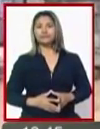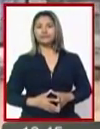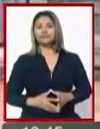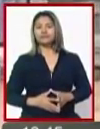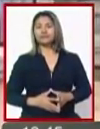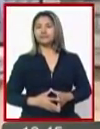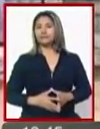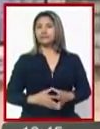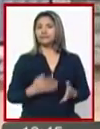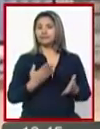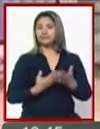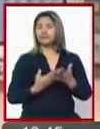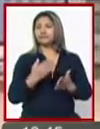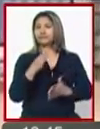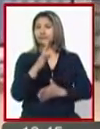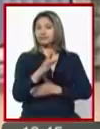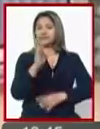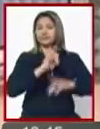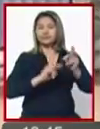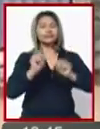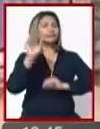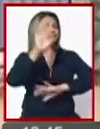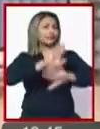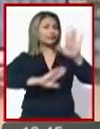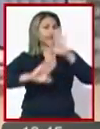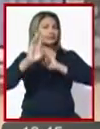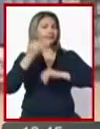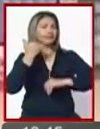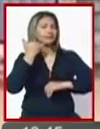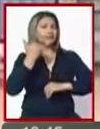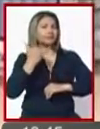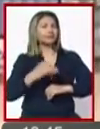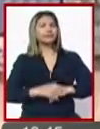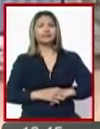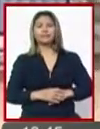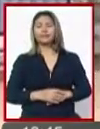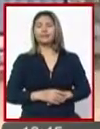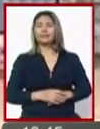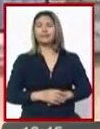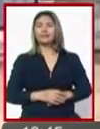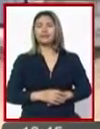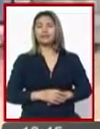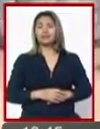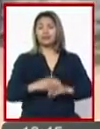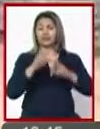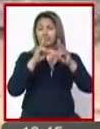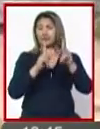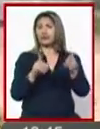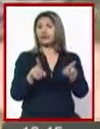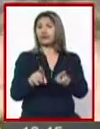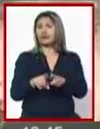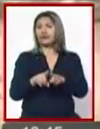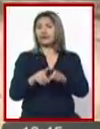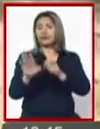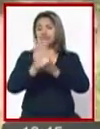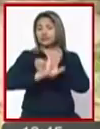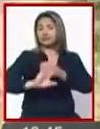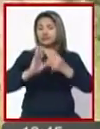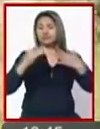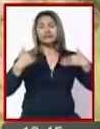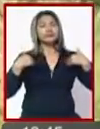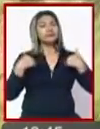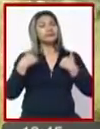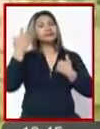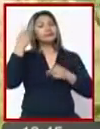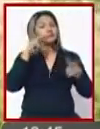Efectivamente, Catarina, muy buenas tardes. Indicarle que vecinos muy preocupados han llamado a toda la comunidad en cuanto a los defensores de